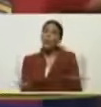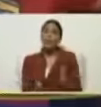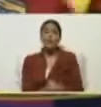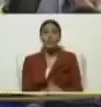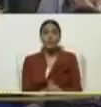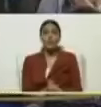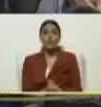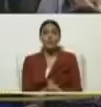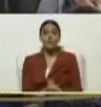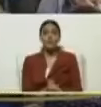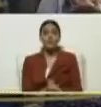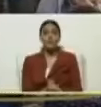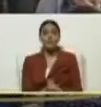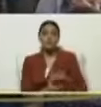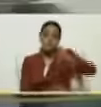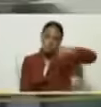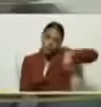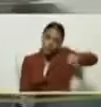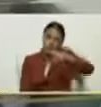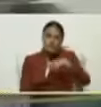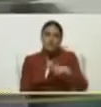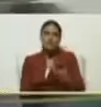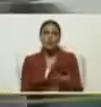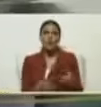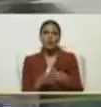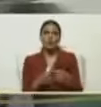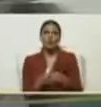Los Yuppa presentes.